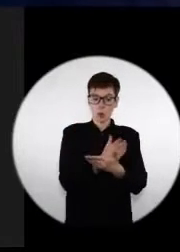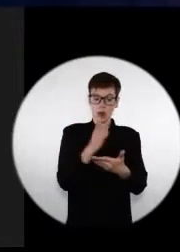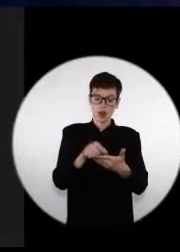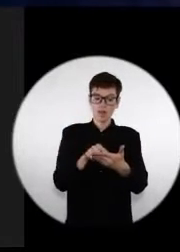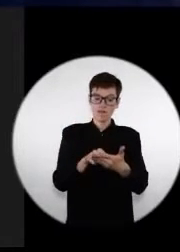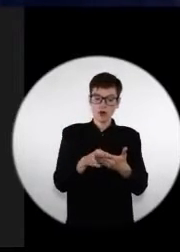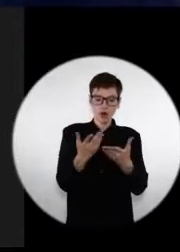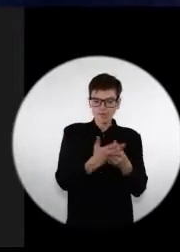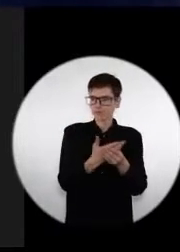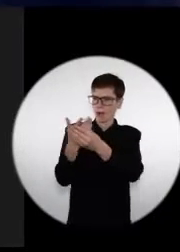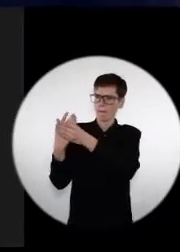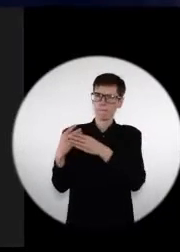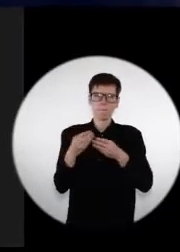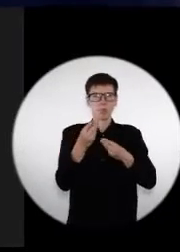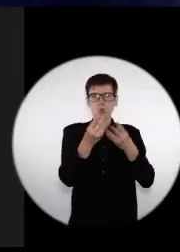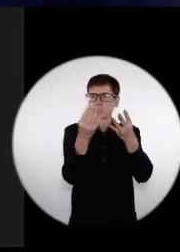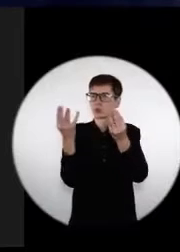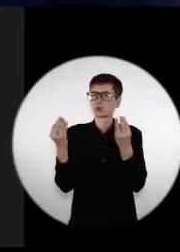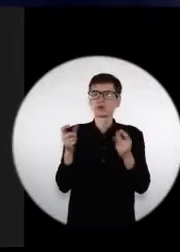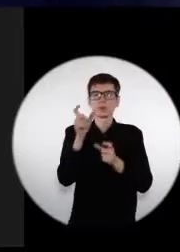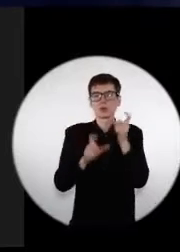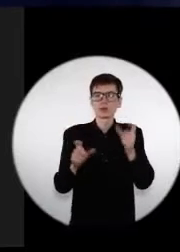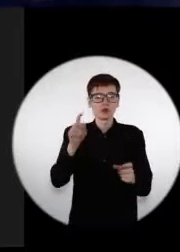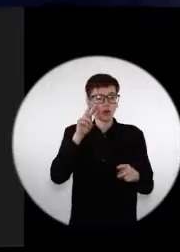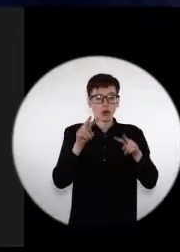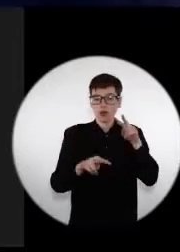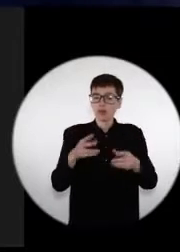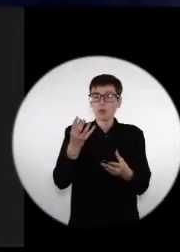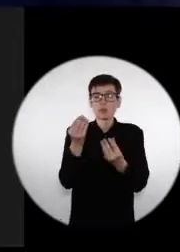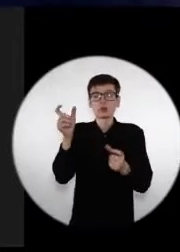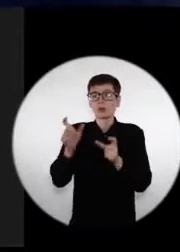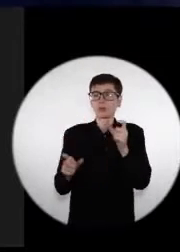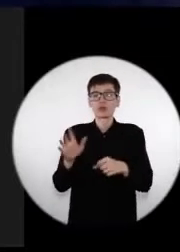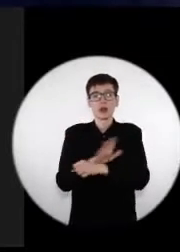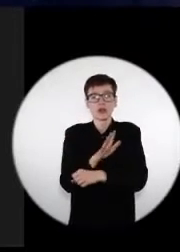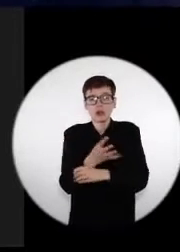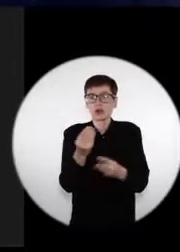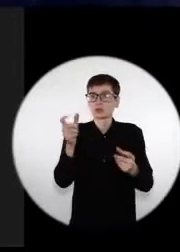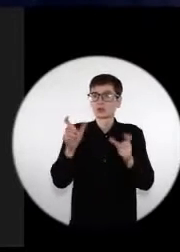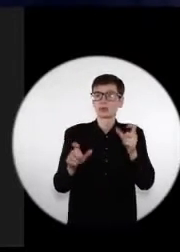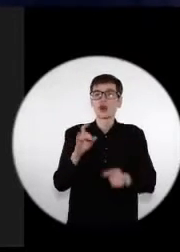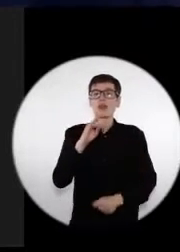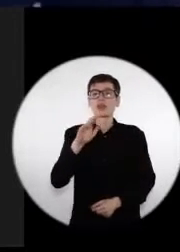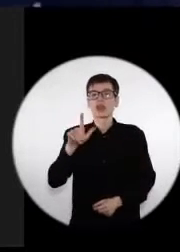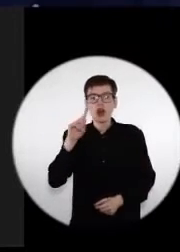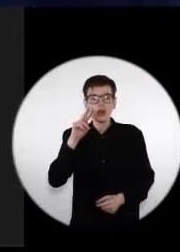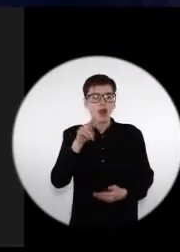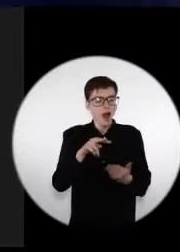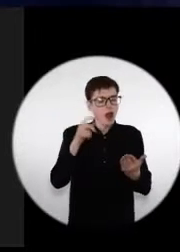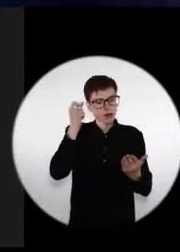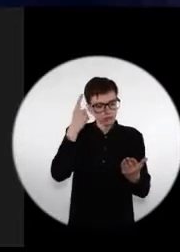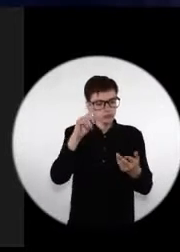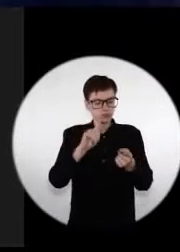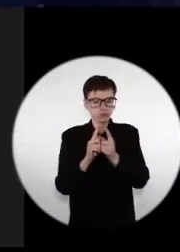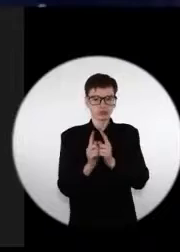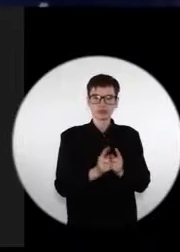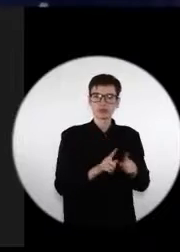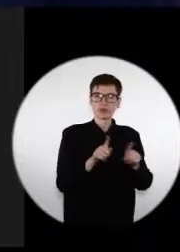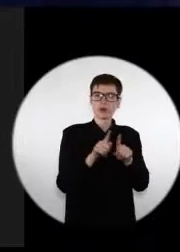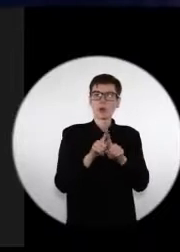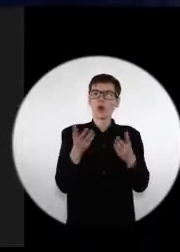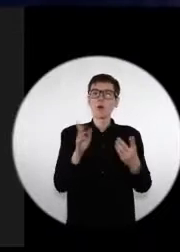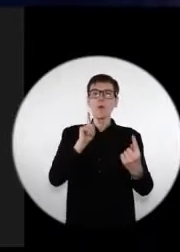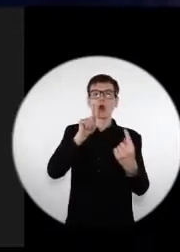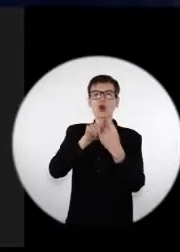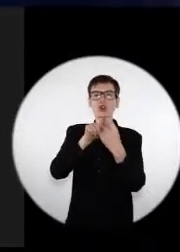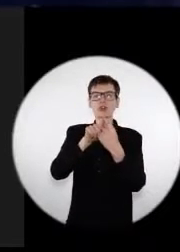pero cuando tú tomas un libro es el libro ha pasado por tanta mano antes por tanta interpretación antes ha pasado por editores que interpretan ha pasado por